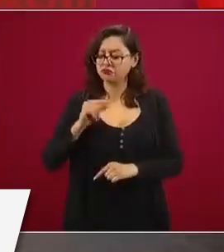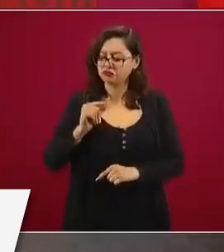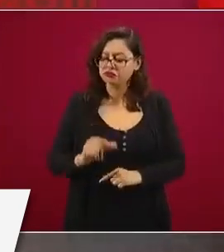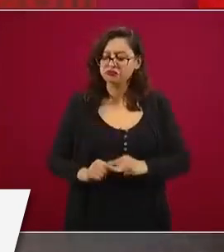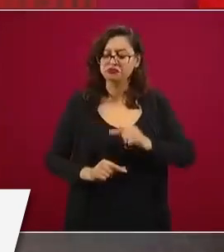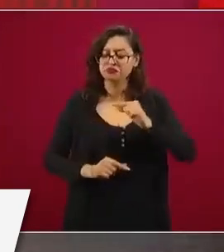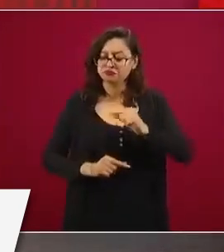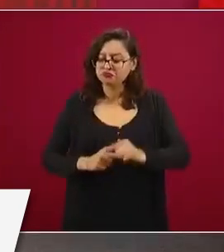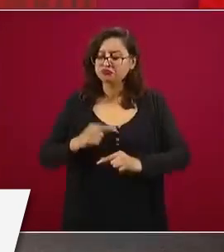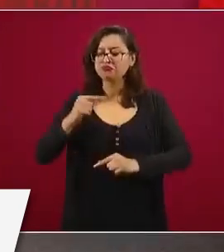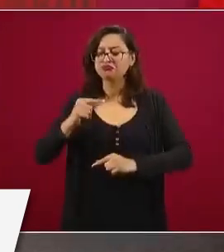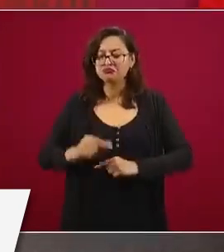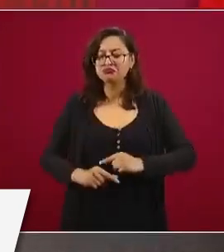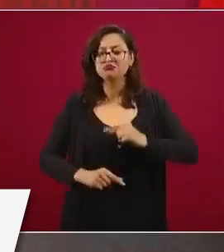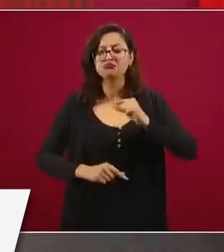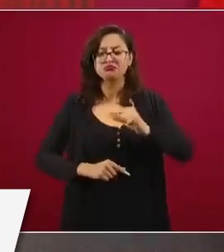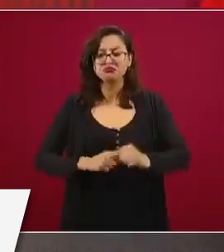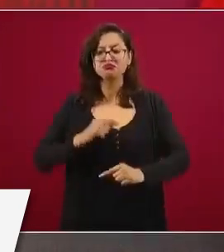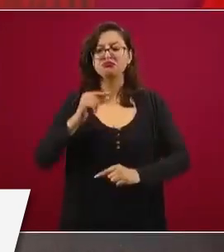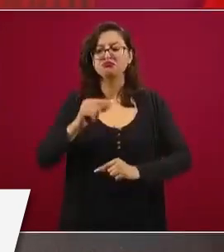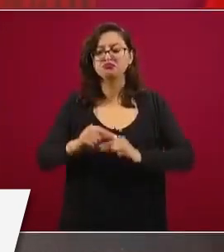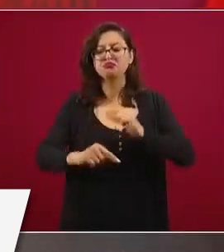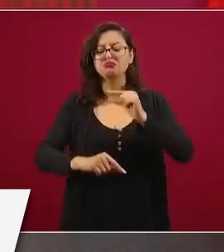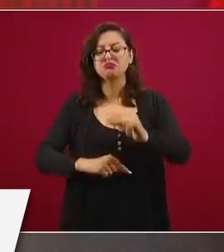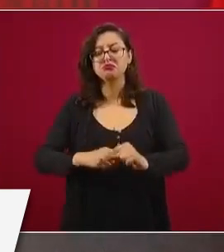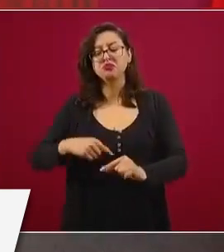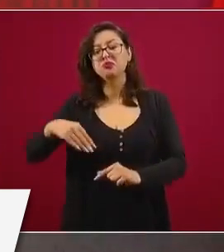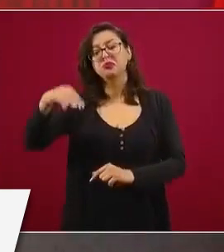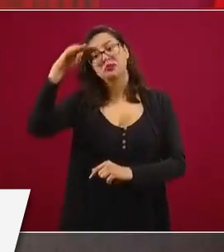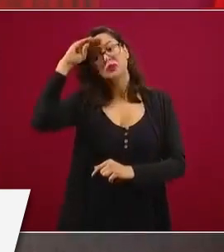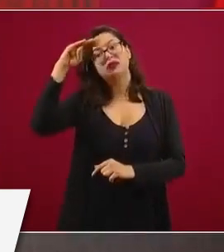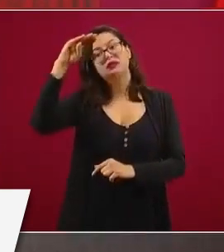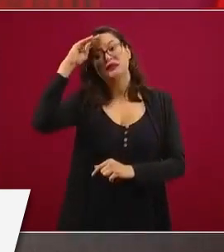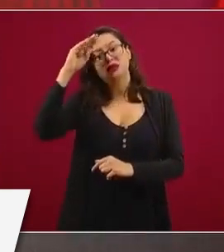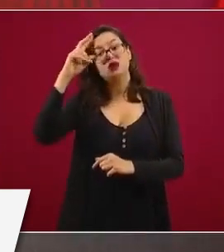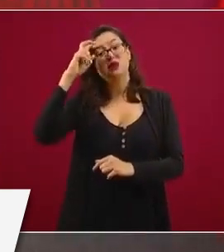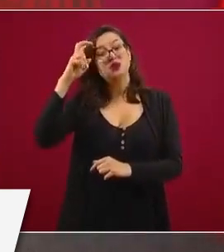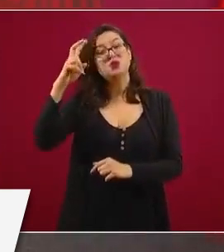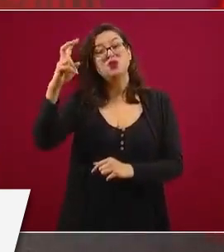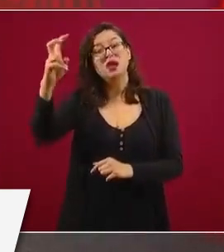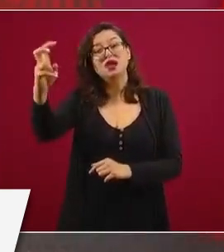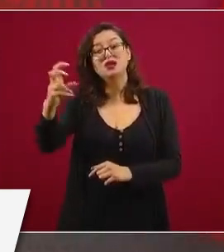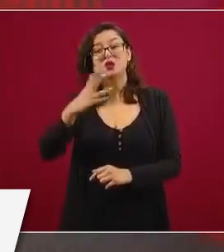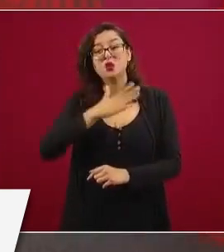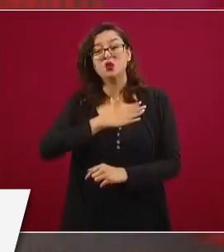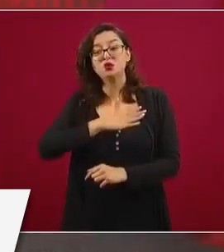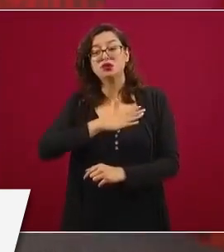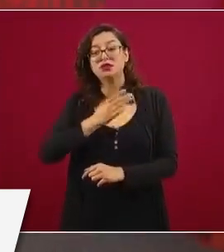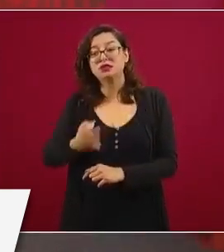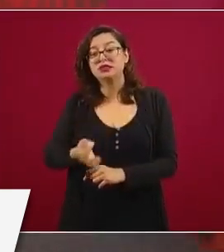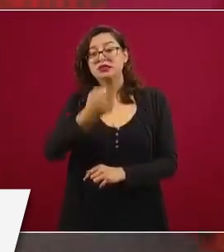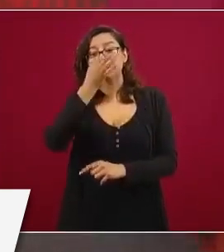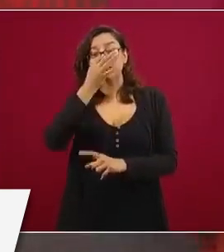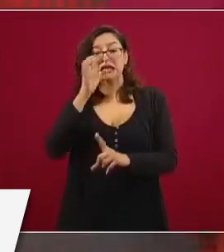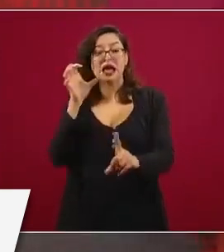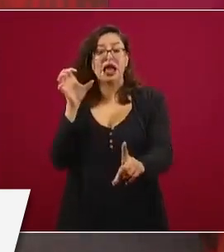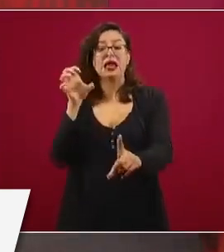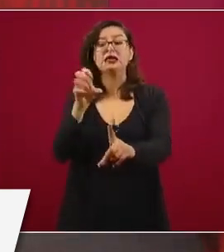y ya cuando uno piensa que va llegando donde está la utopía, donde está la justicia, se aleja